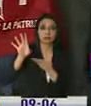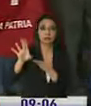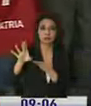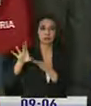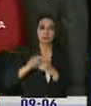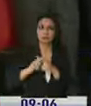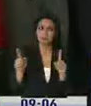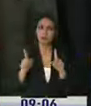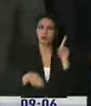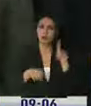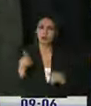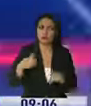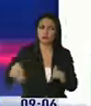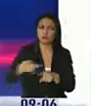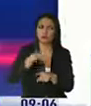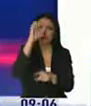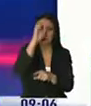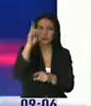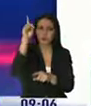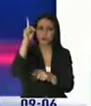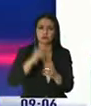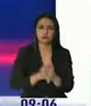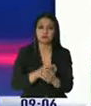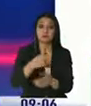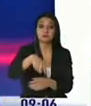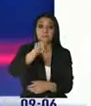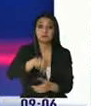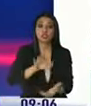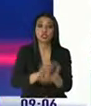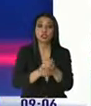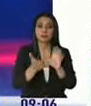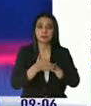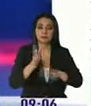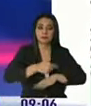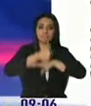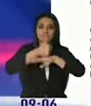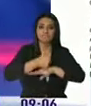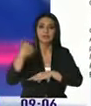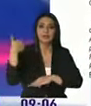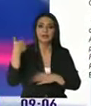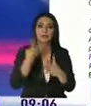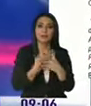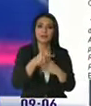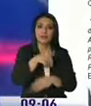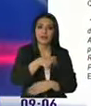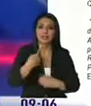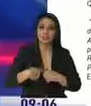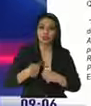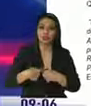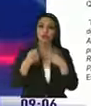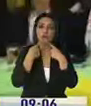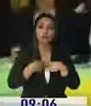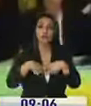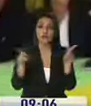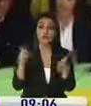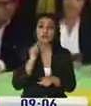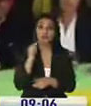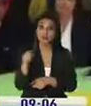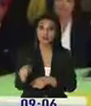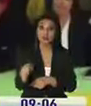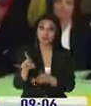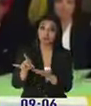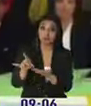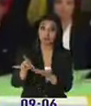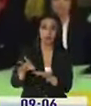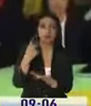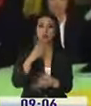ha generado varias reacciones. El pasado 1 de noviembre, el Tribunal de Garantías Penales de Quito, a través de un comunicado, dejó sin efecto el